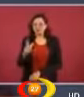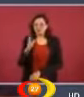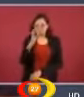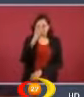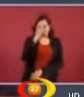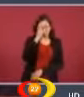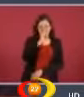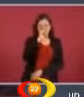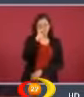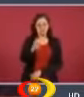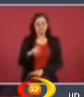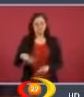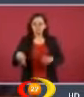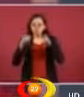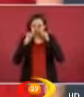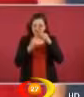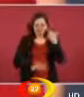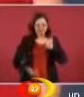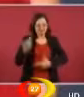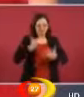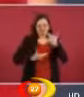de la corrupción